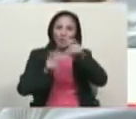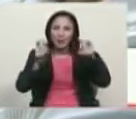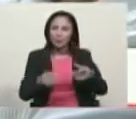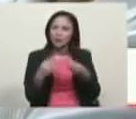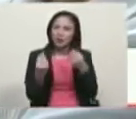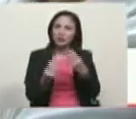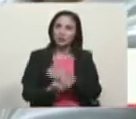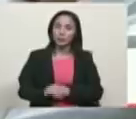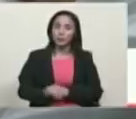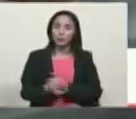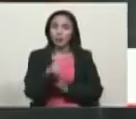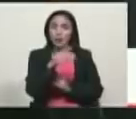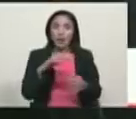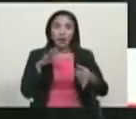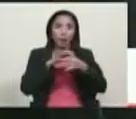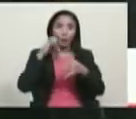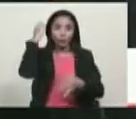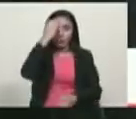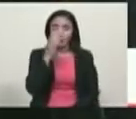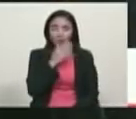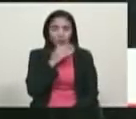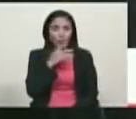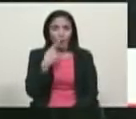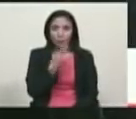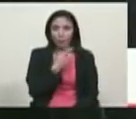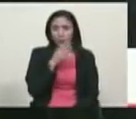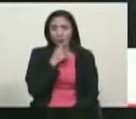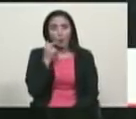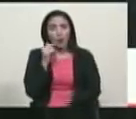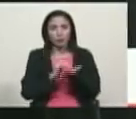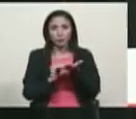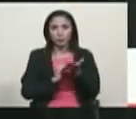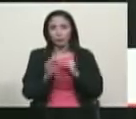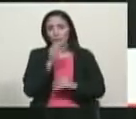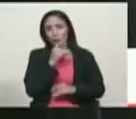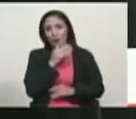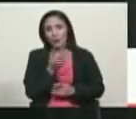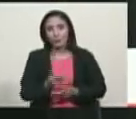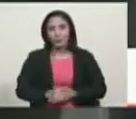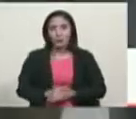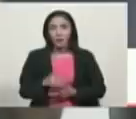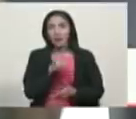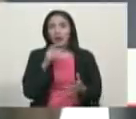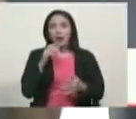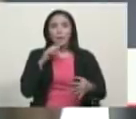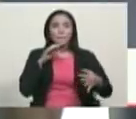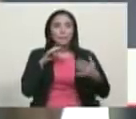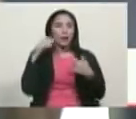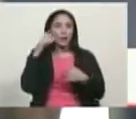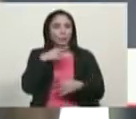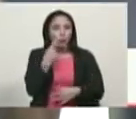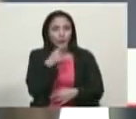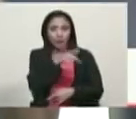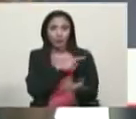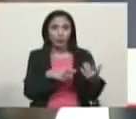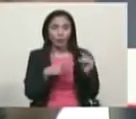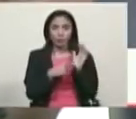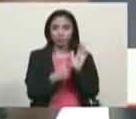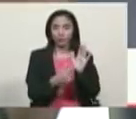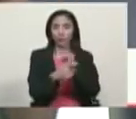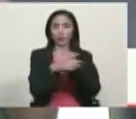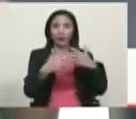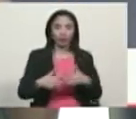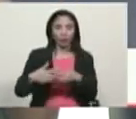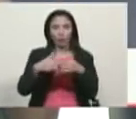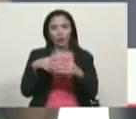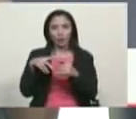La Unión Europea no tiene política exterior. La política exterior se la marca Estados Unidos. Afortunadamente